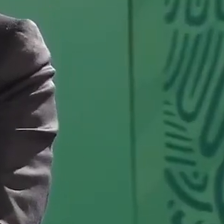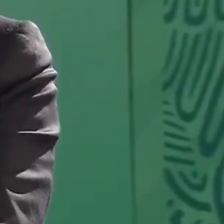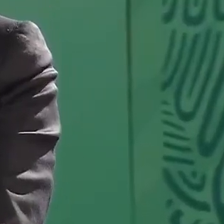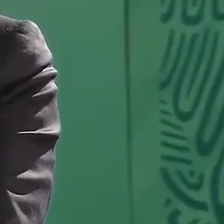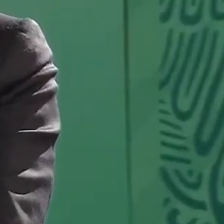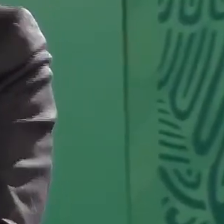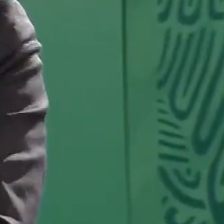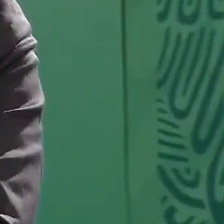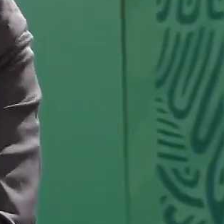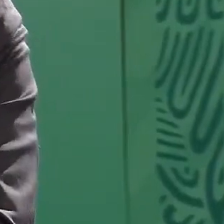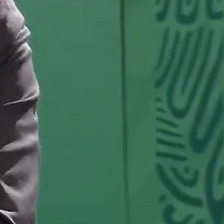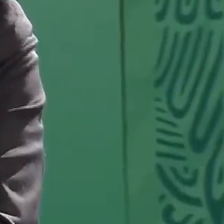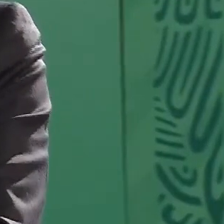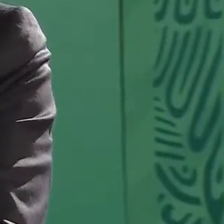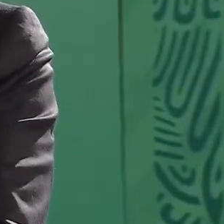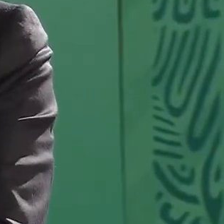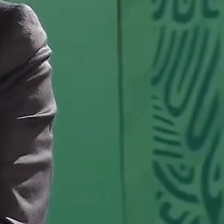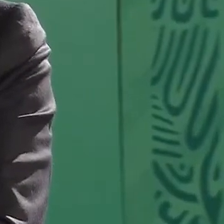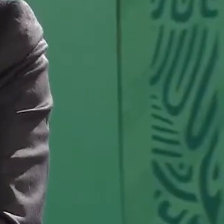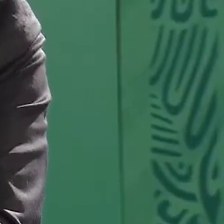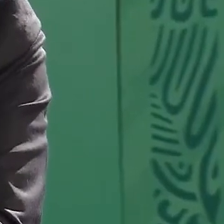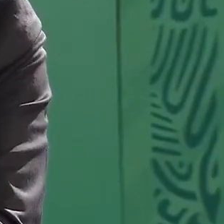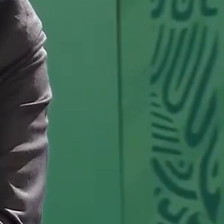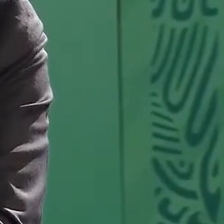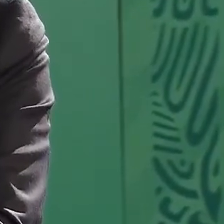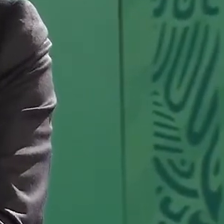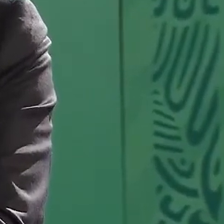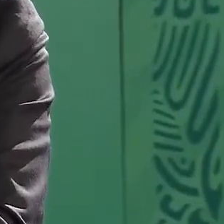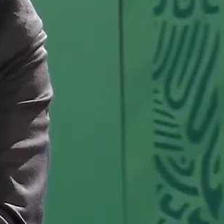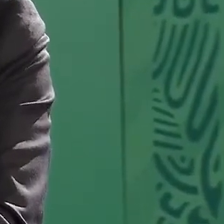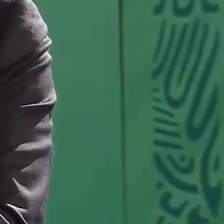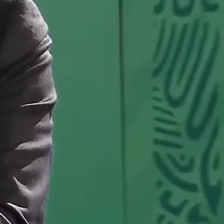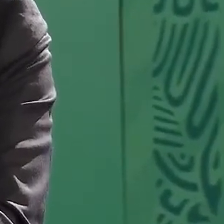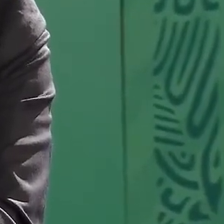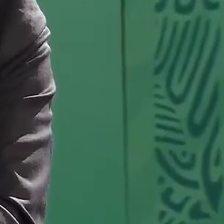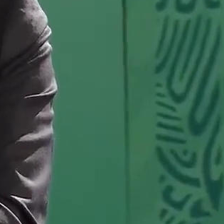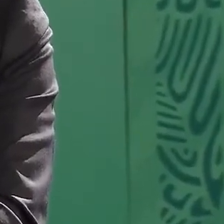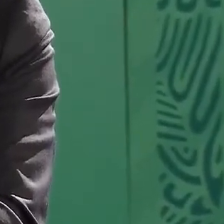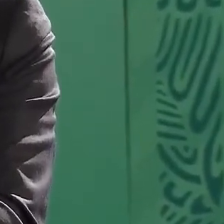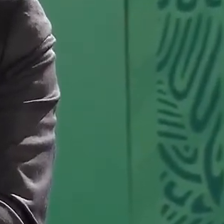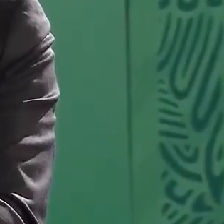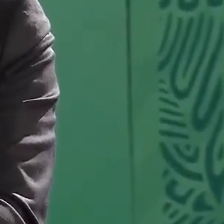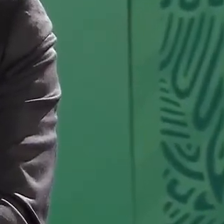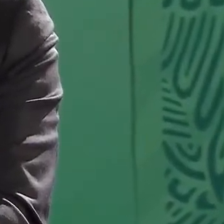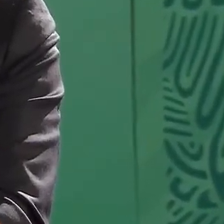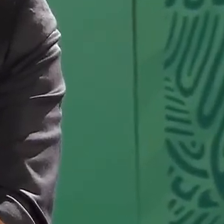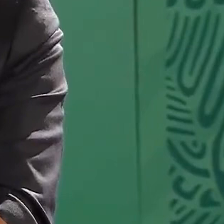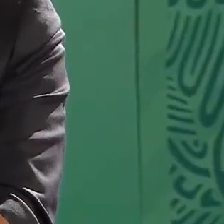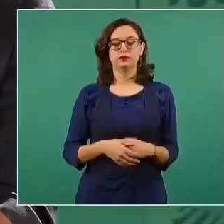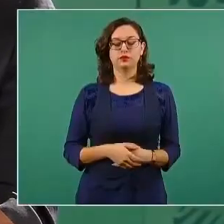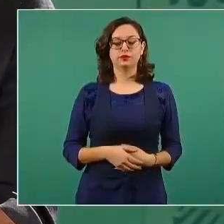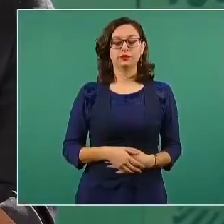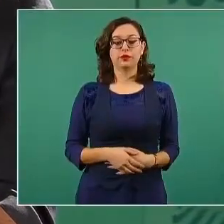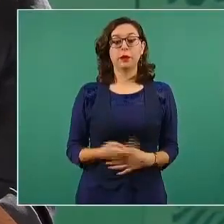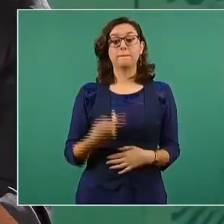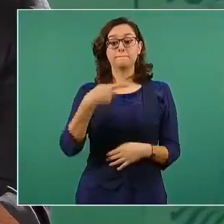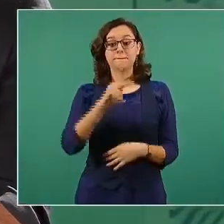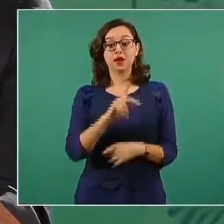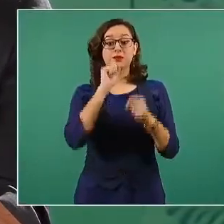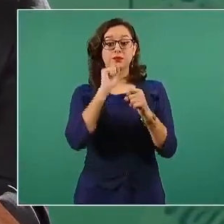pues las farmacéuticas son empresas y tienen